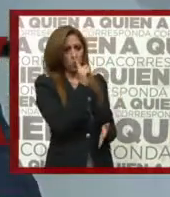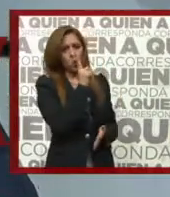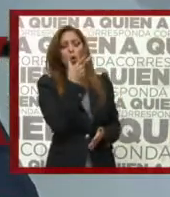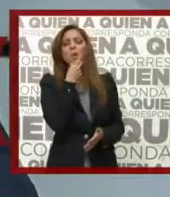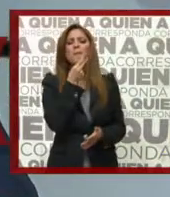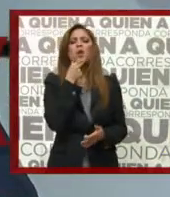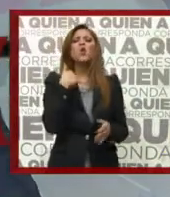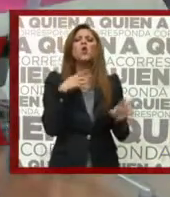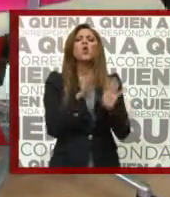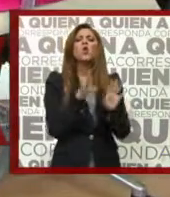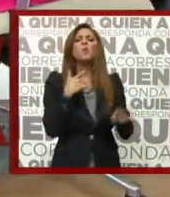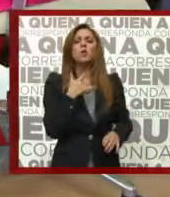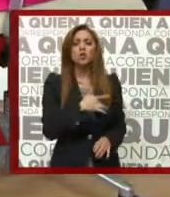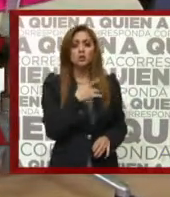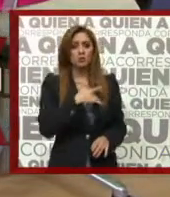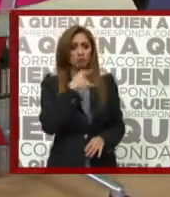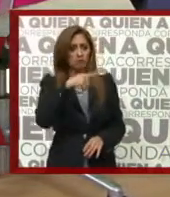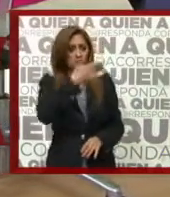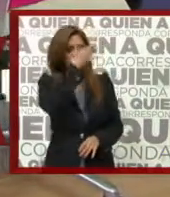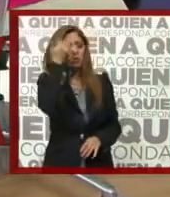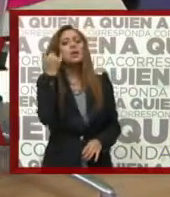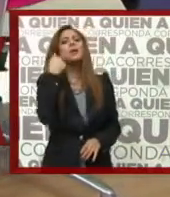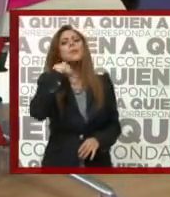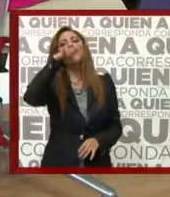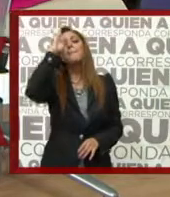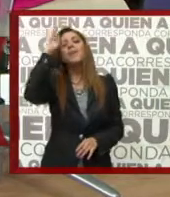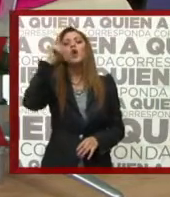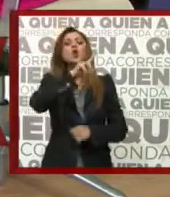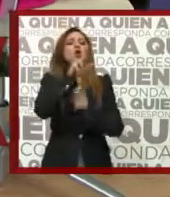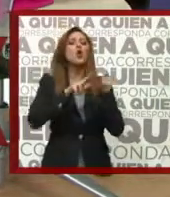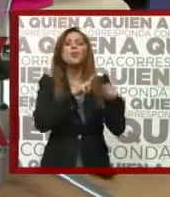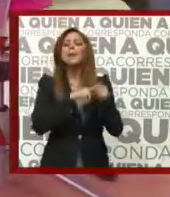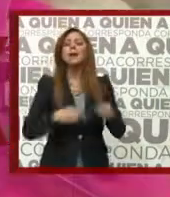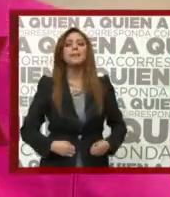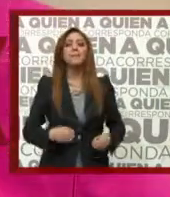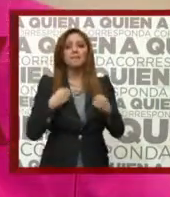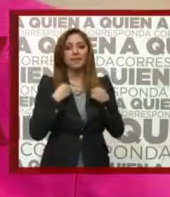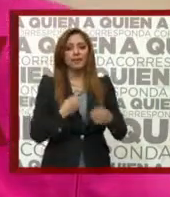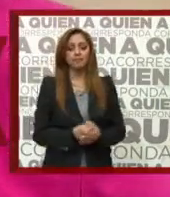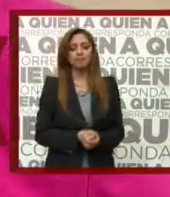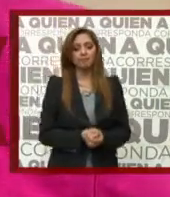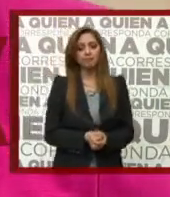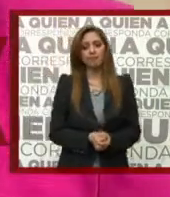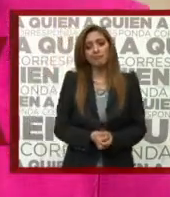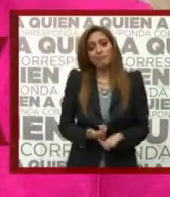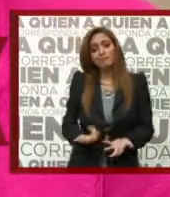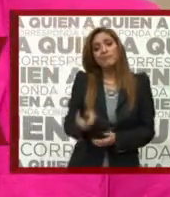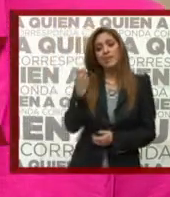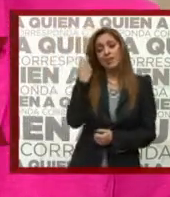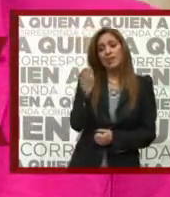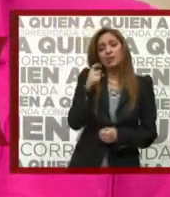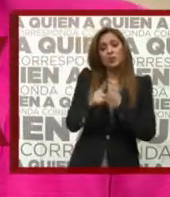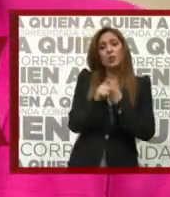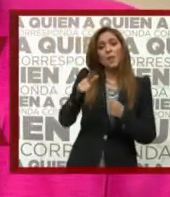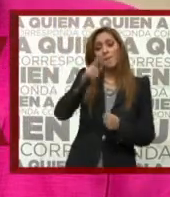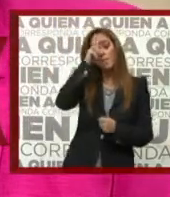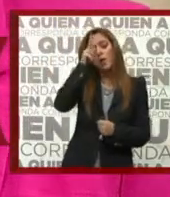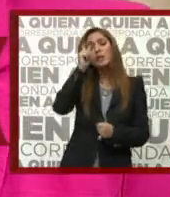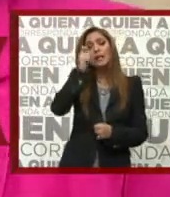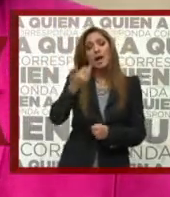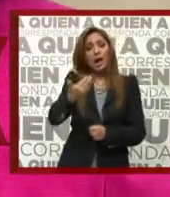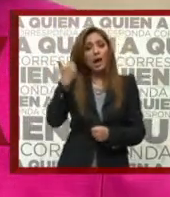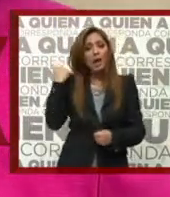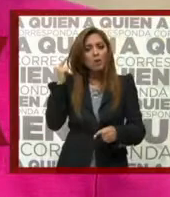un síntoma? No lo saben, ellos piensan que así es la vida normal. Ese es el problema número uno para evitar la violencia, lo primero es